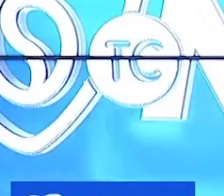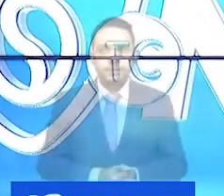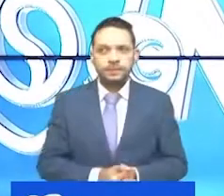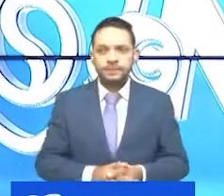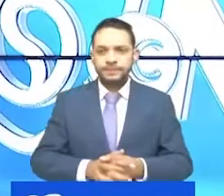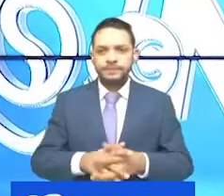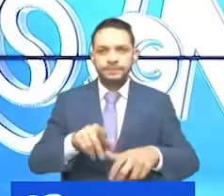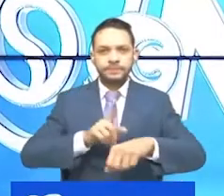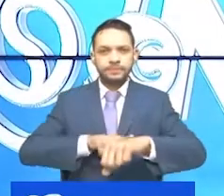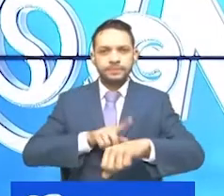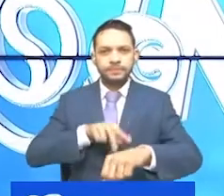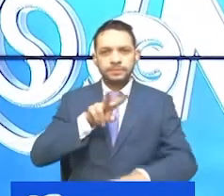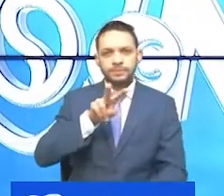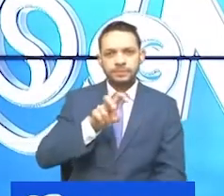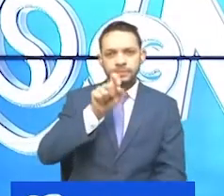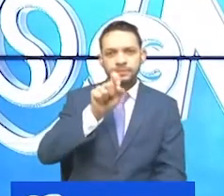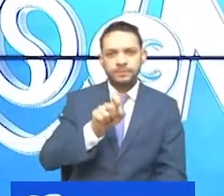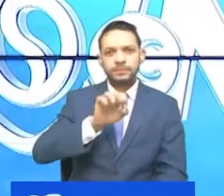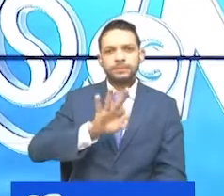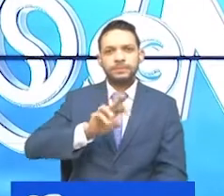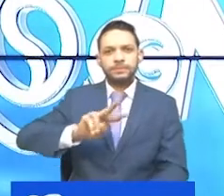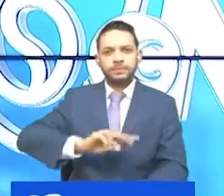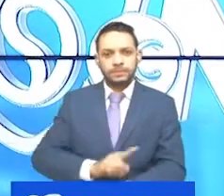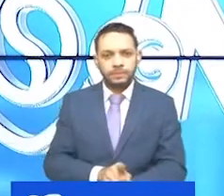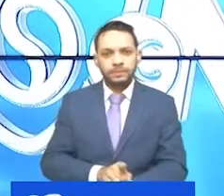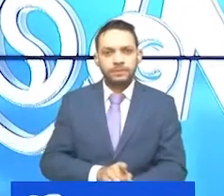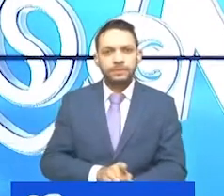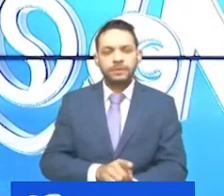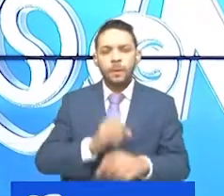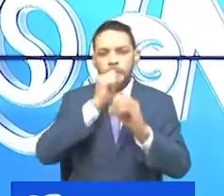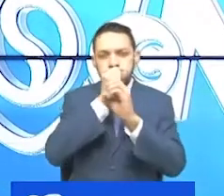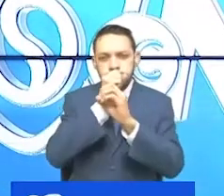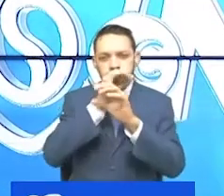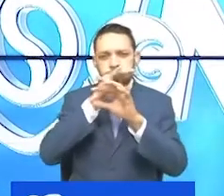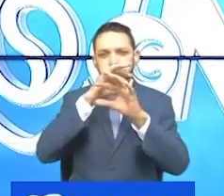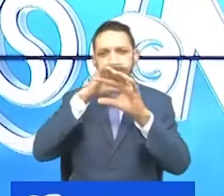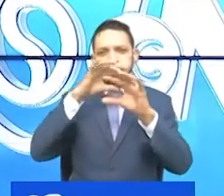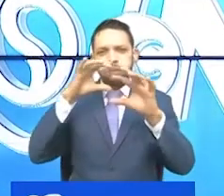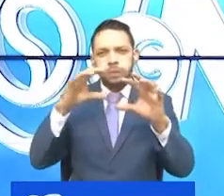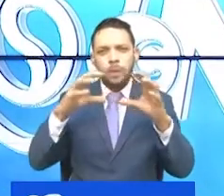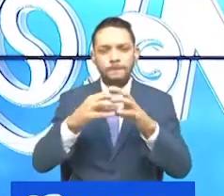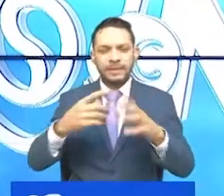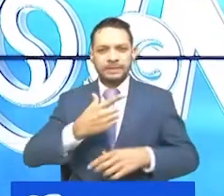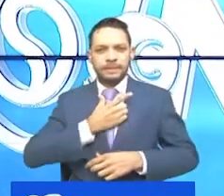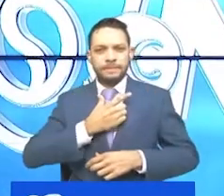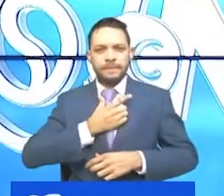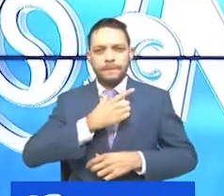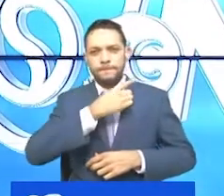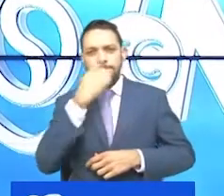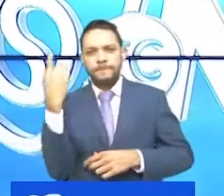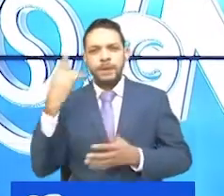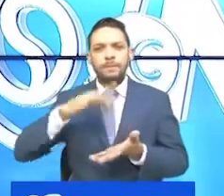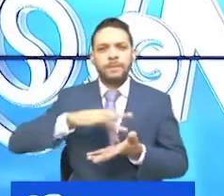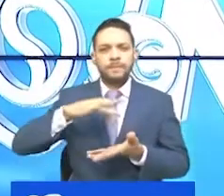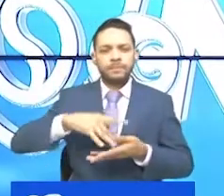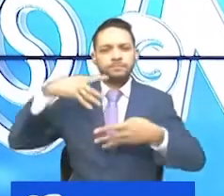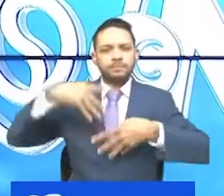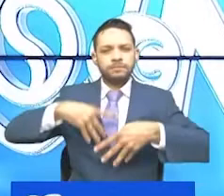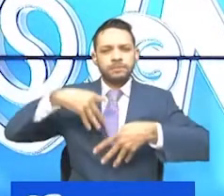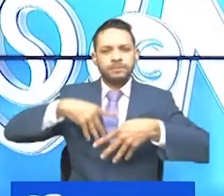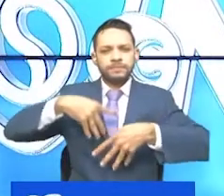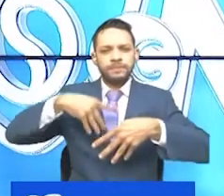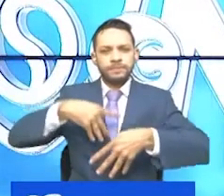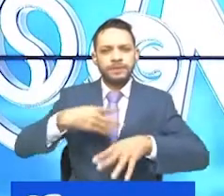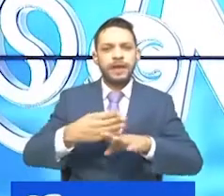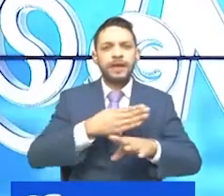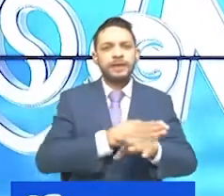Son las 7 de la noche, 32 minutos, mucha atención. Con globos morados y camisetas blancas, organizaciones y habitantes de Pijao salieron a protestar tras reportarse